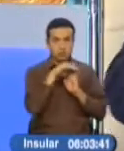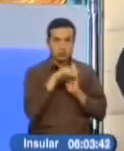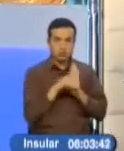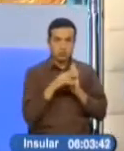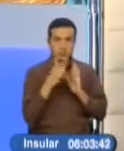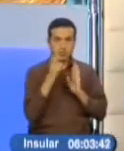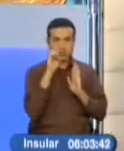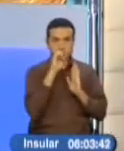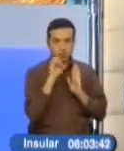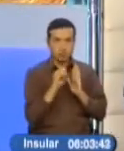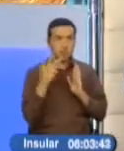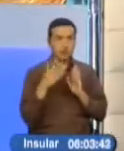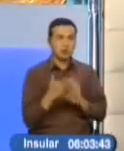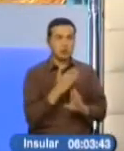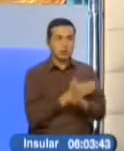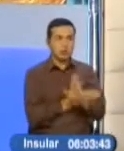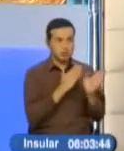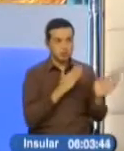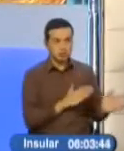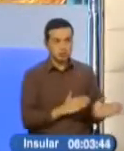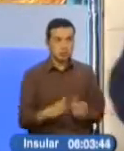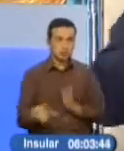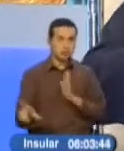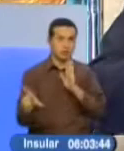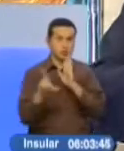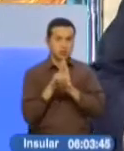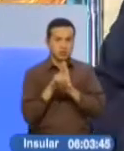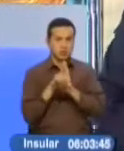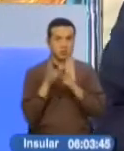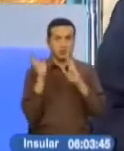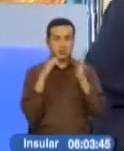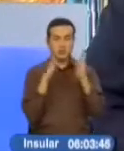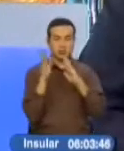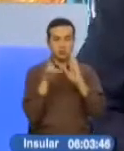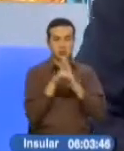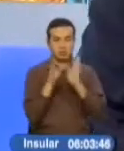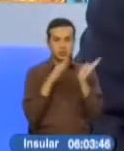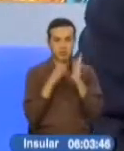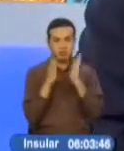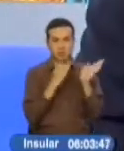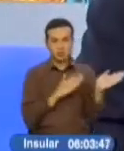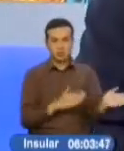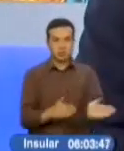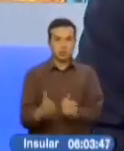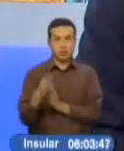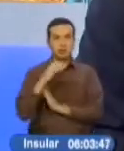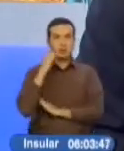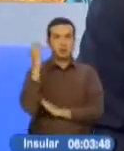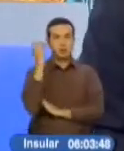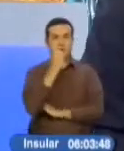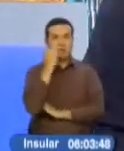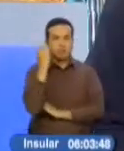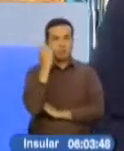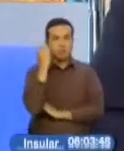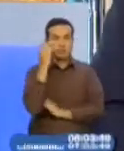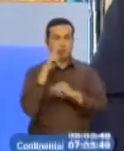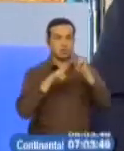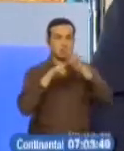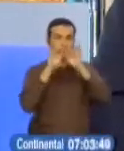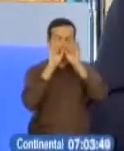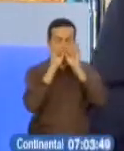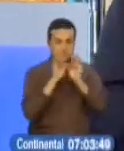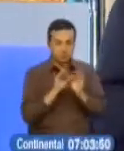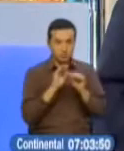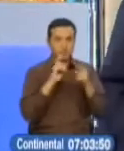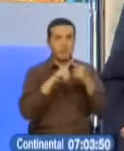al 12%, como estaba previsto en la misma ley, que era transitoria mientras duraba la emergencia de la reconstrucción? Y